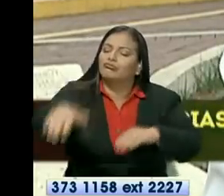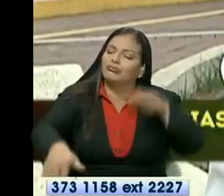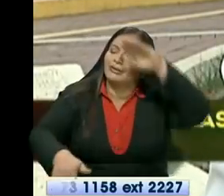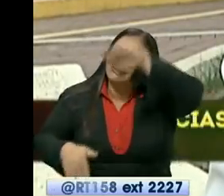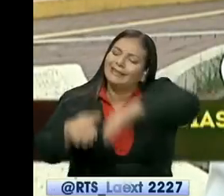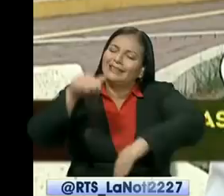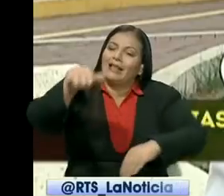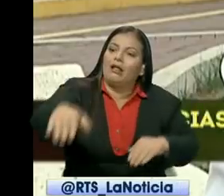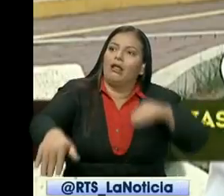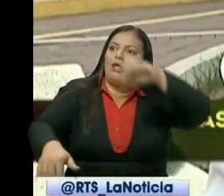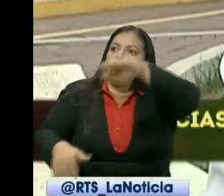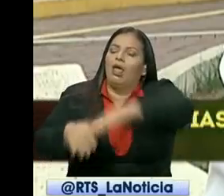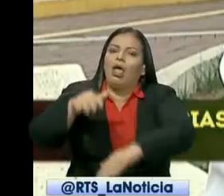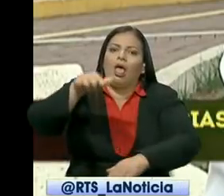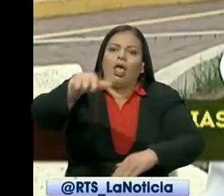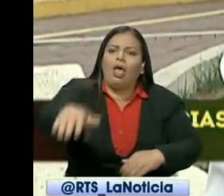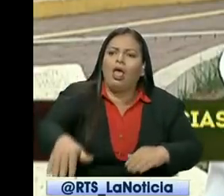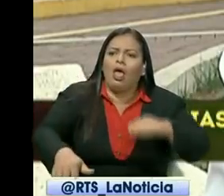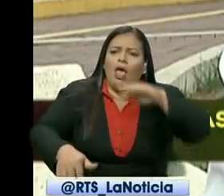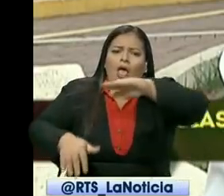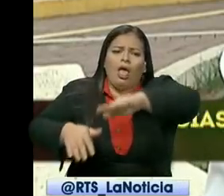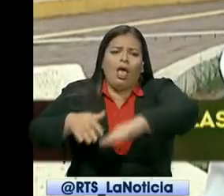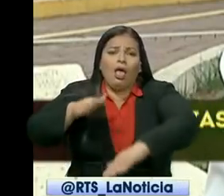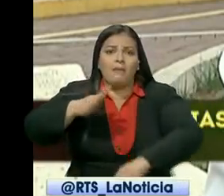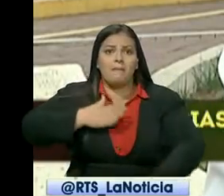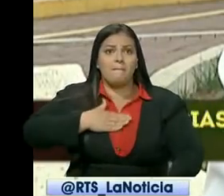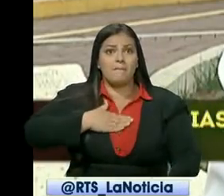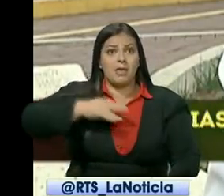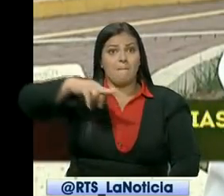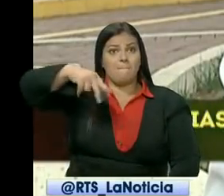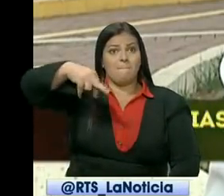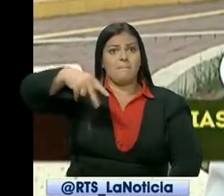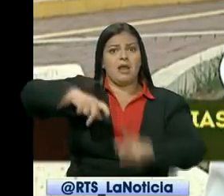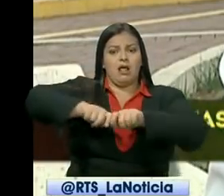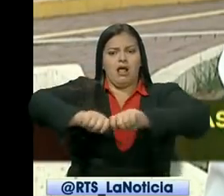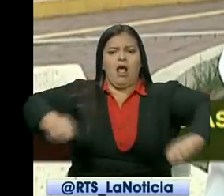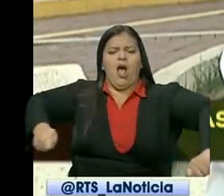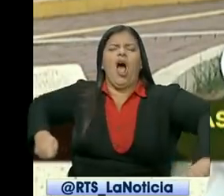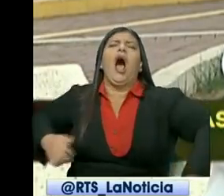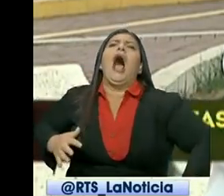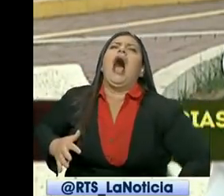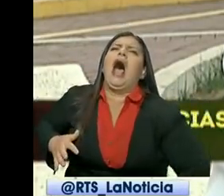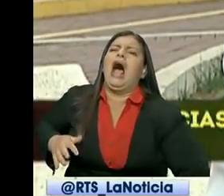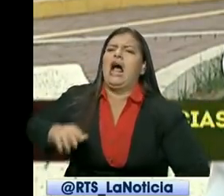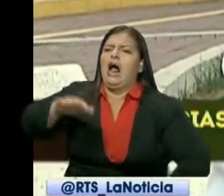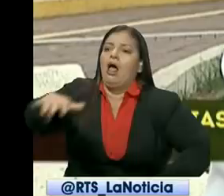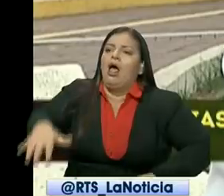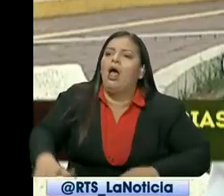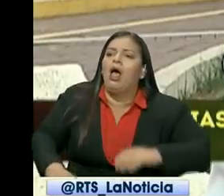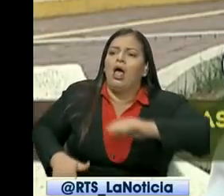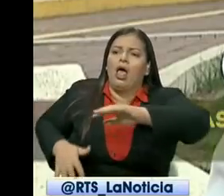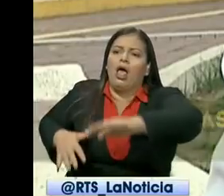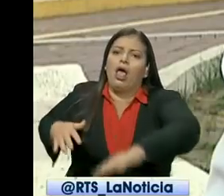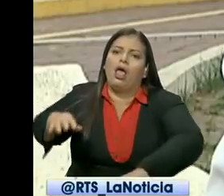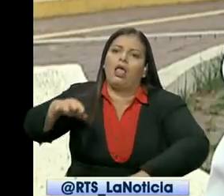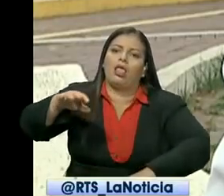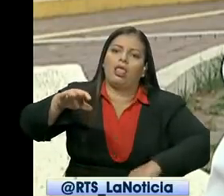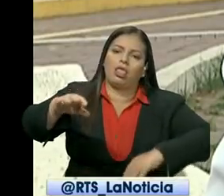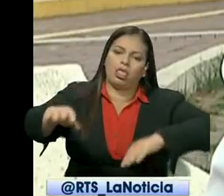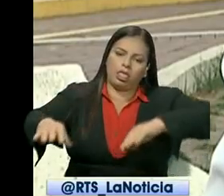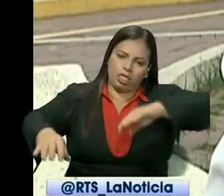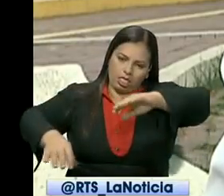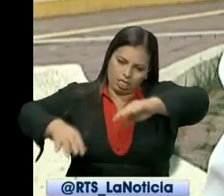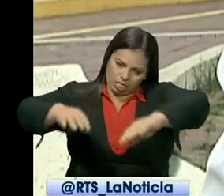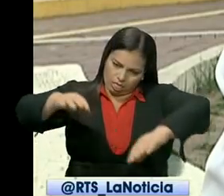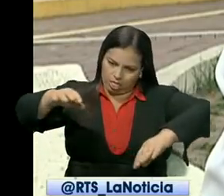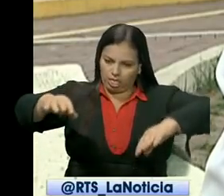río, me cogió un calambre en las piernas. Cuando ya me dio miedo, no pasé más.